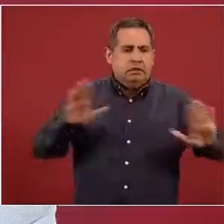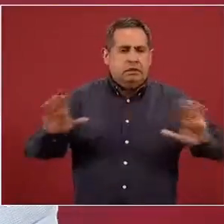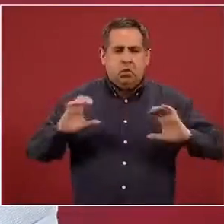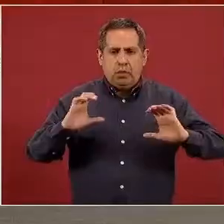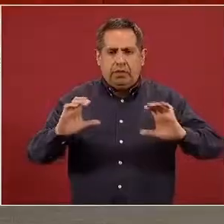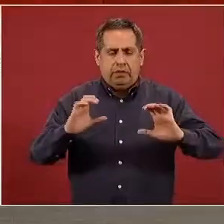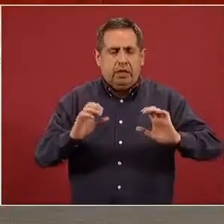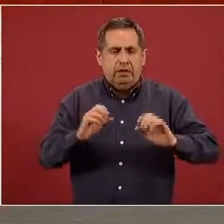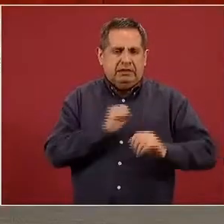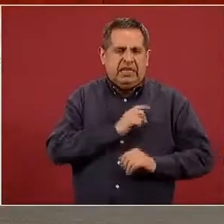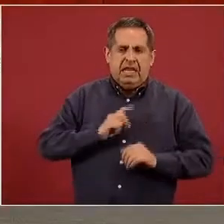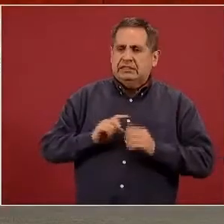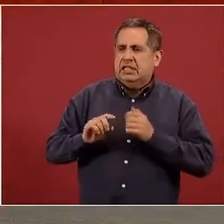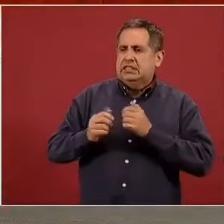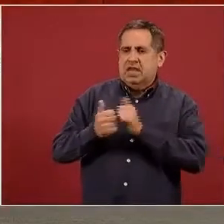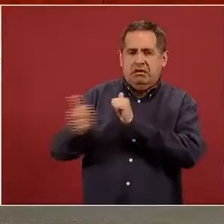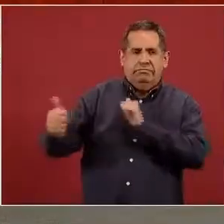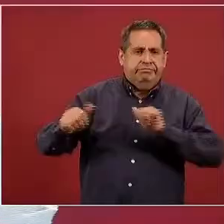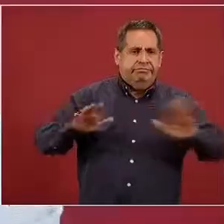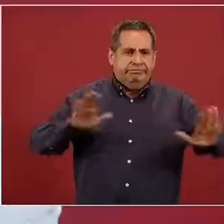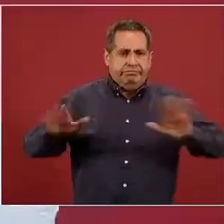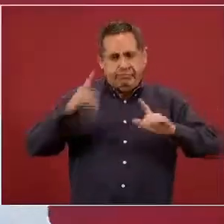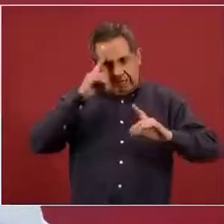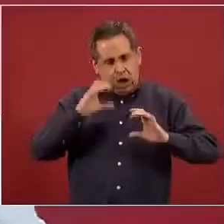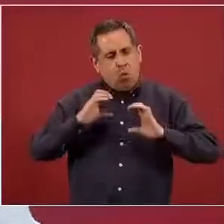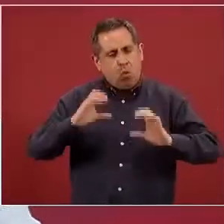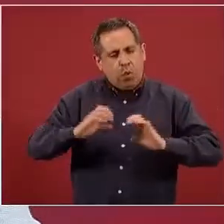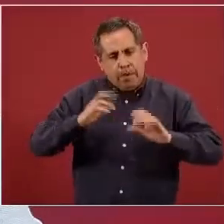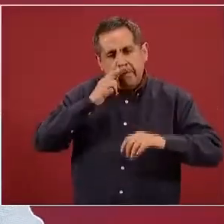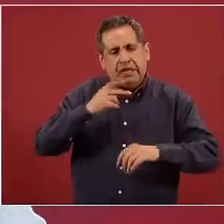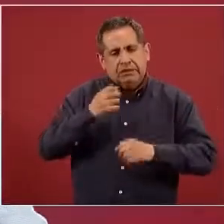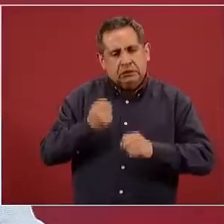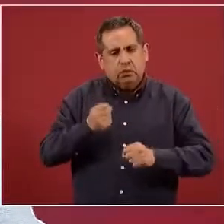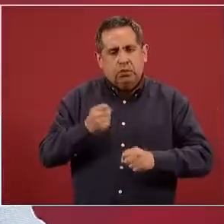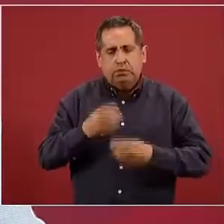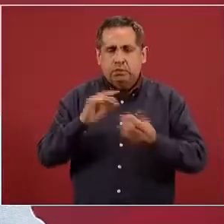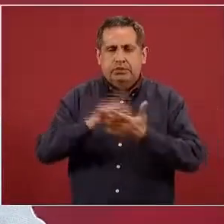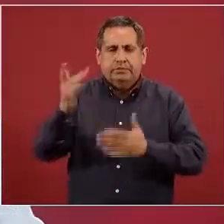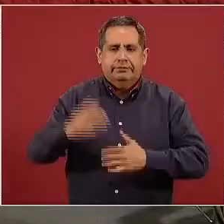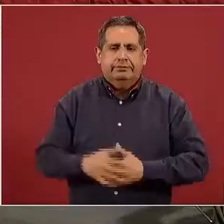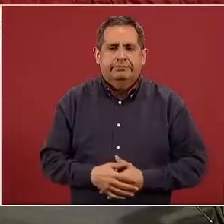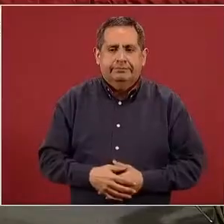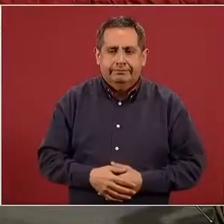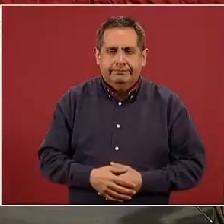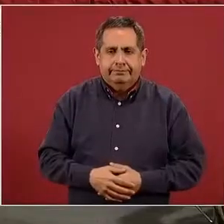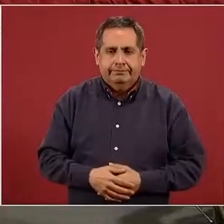incluida la sana distancia, para lograr un control más sostenido. Muchas gracias.